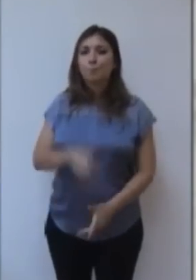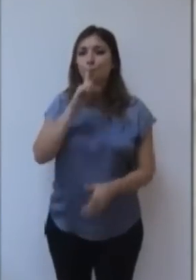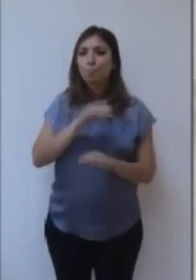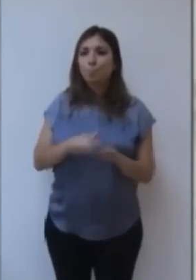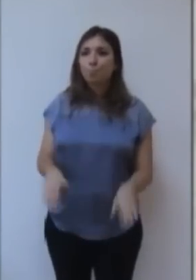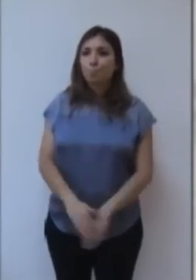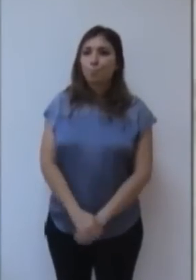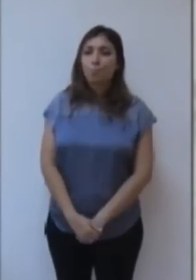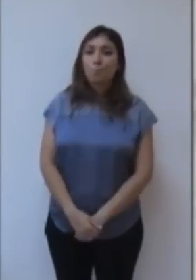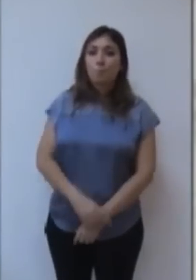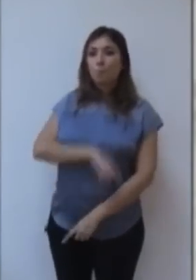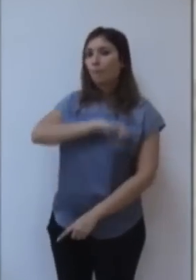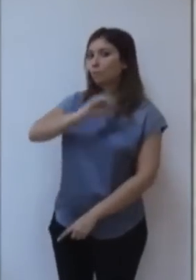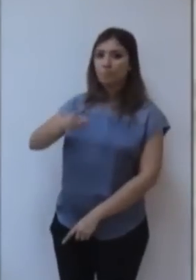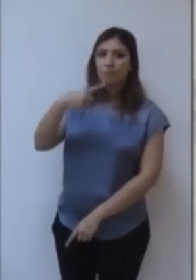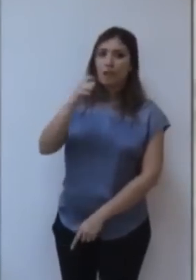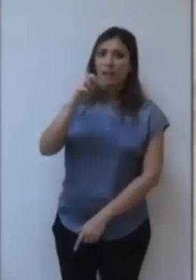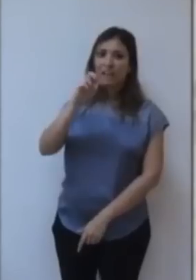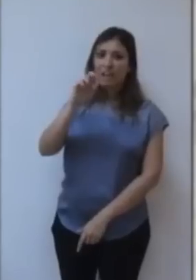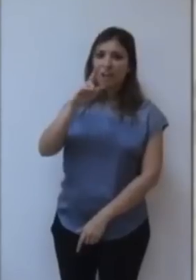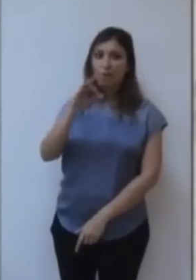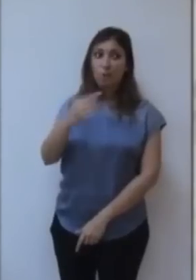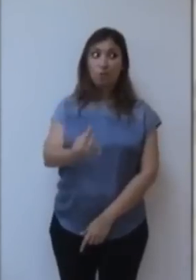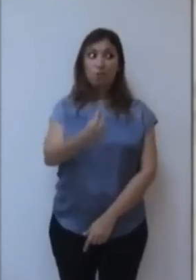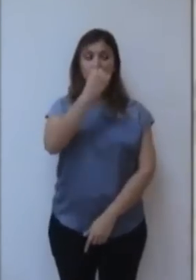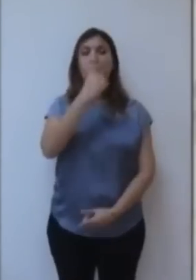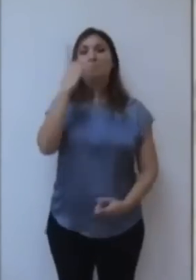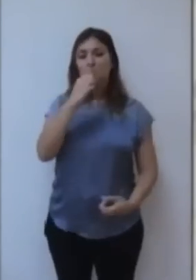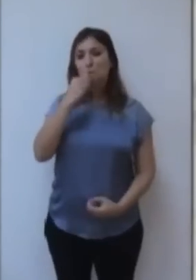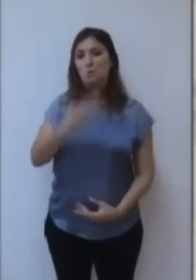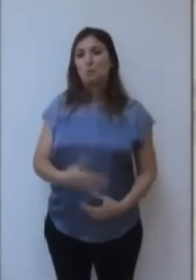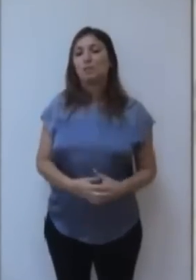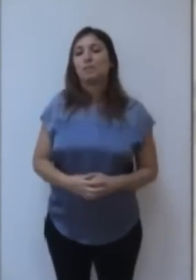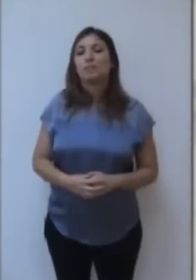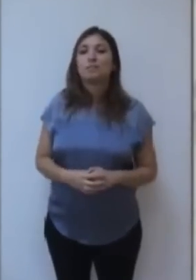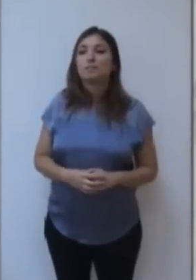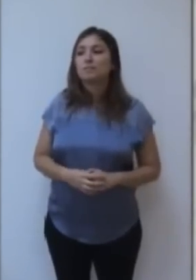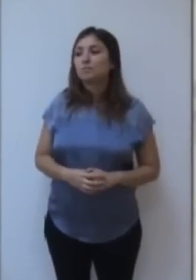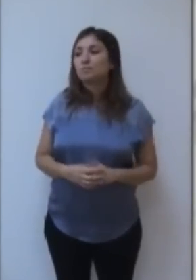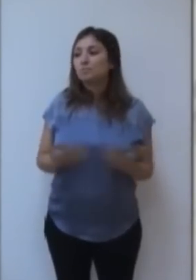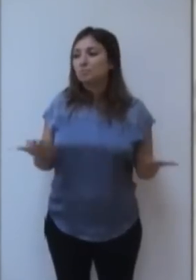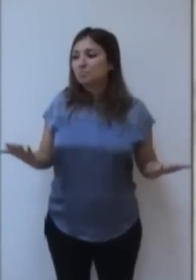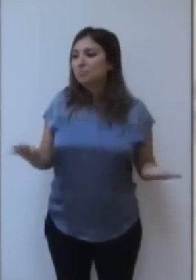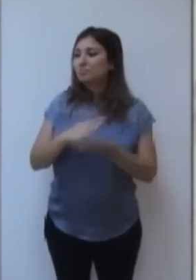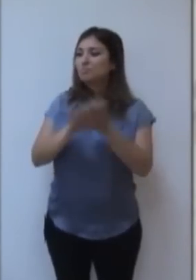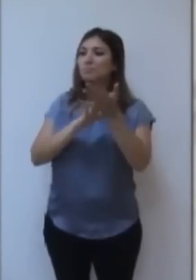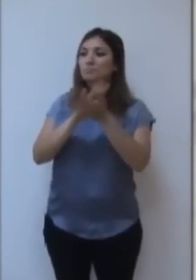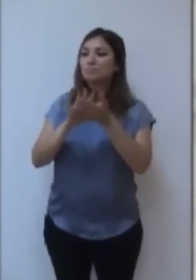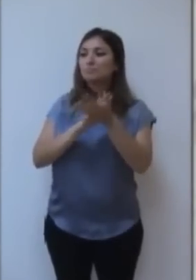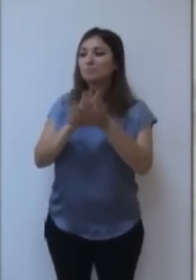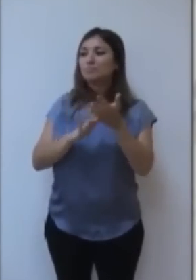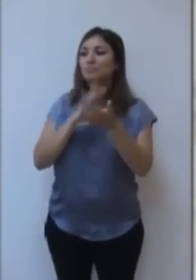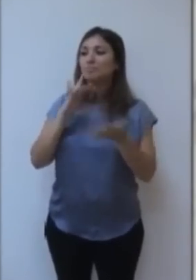Claro. Es una buena pregunta, ¿no? Claro, hablaríamos de proyectos que no